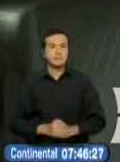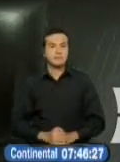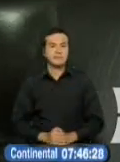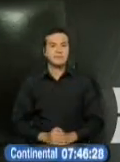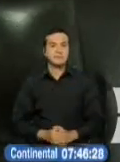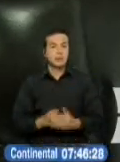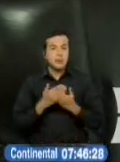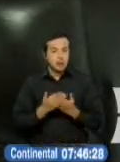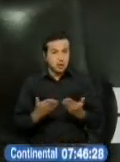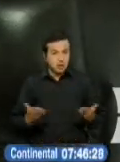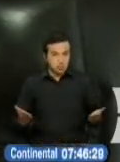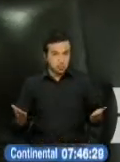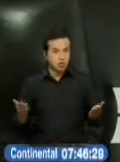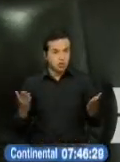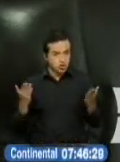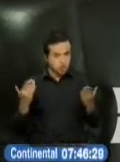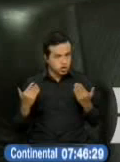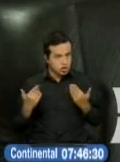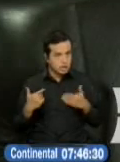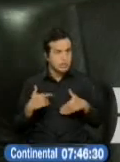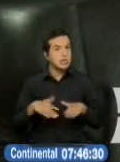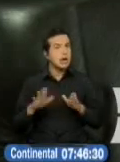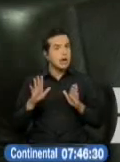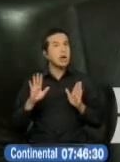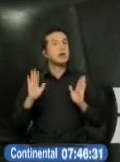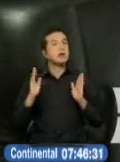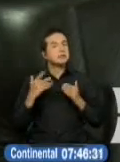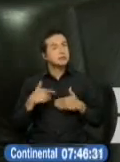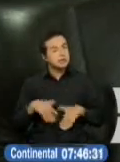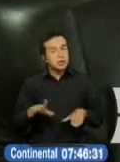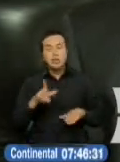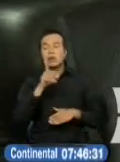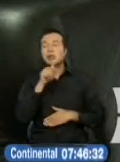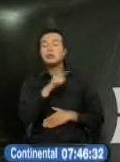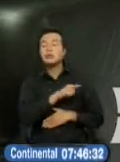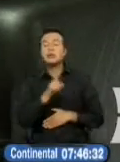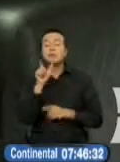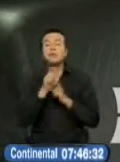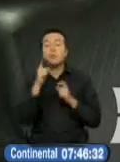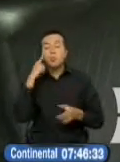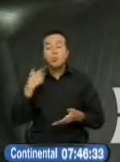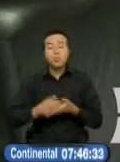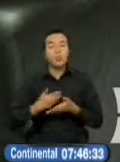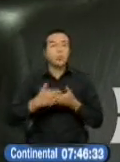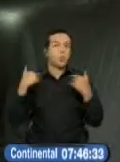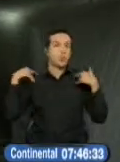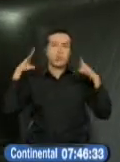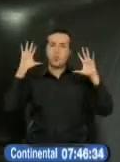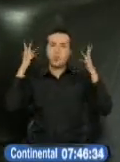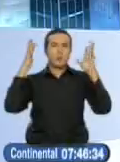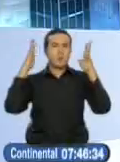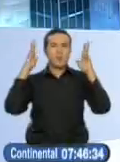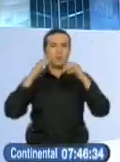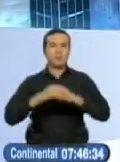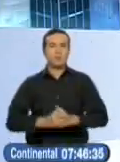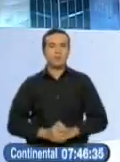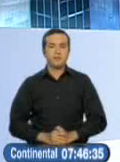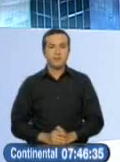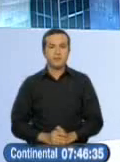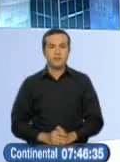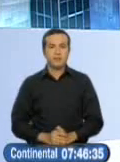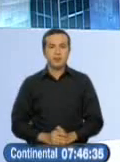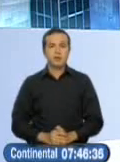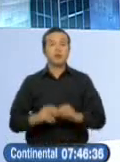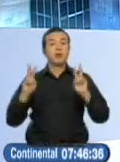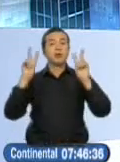Entonces eso ya es un recurso muy socorrido de quien no tiene pruebas, ¿no es cierto? Dentro del